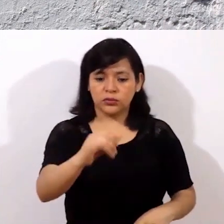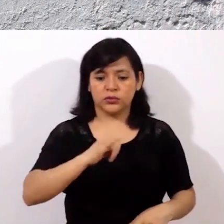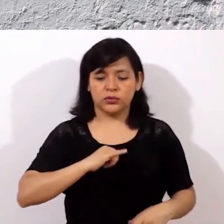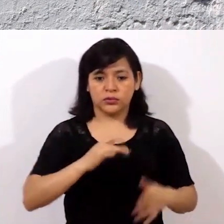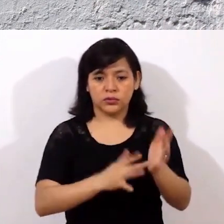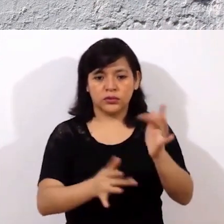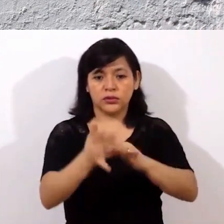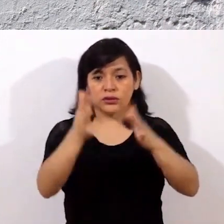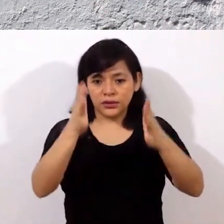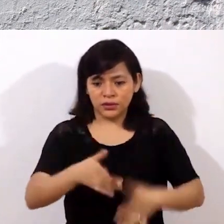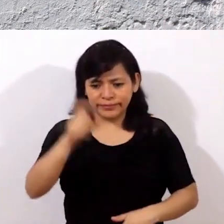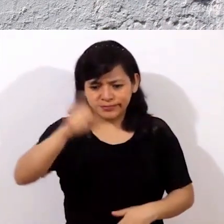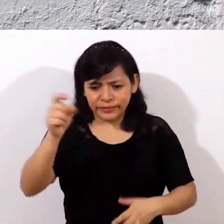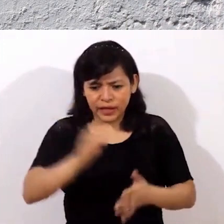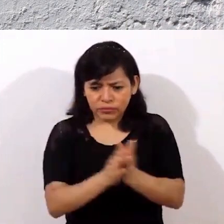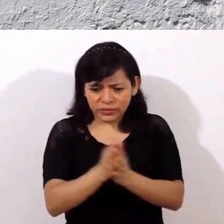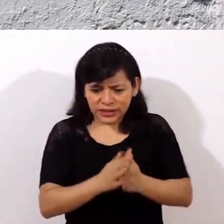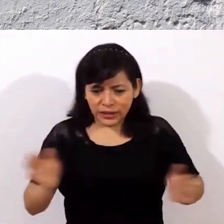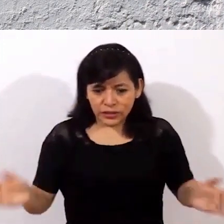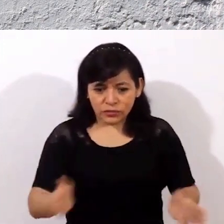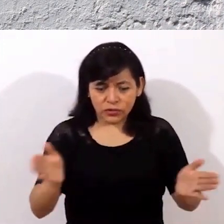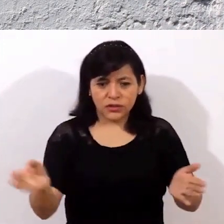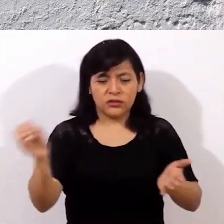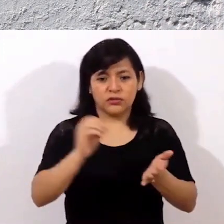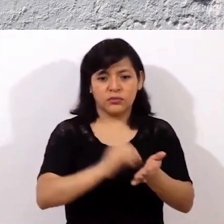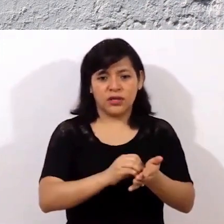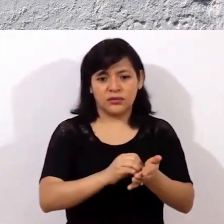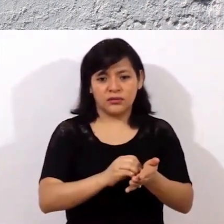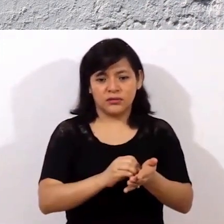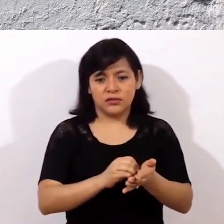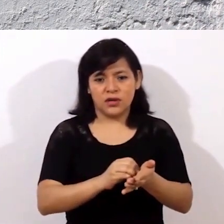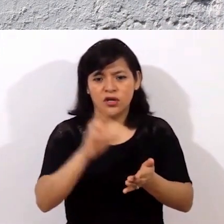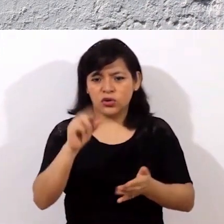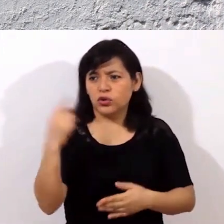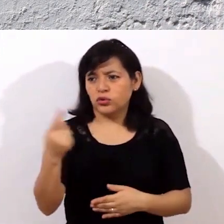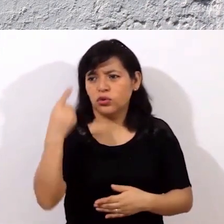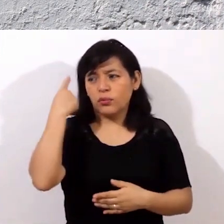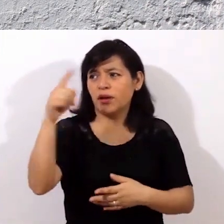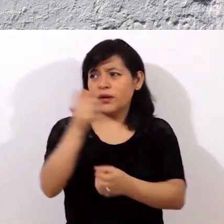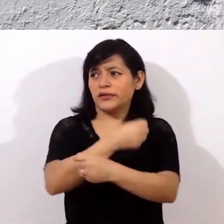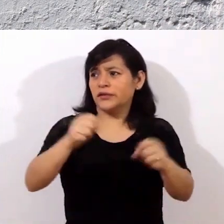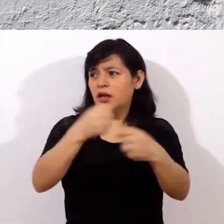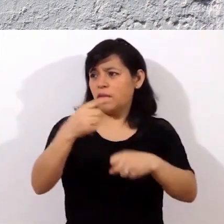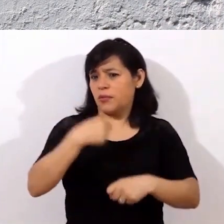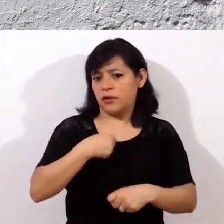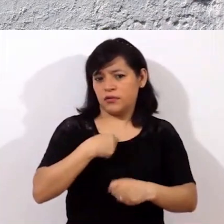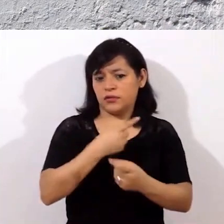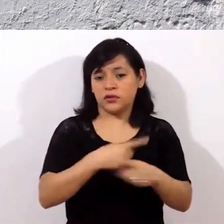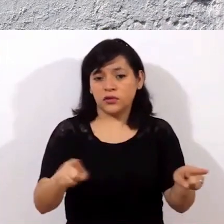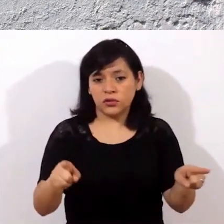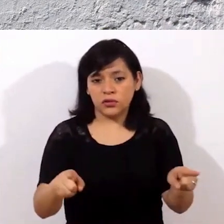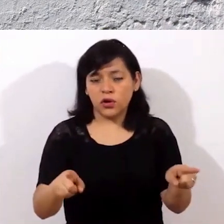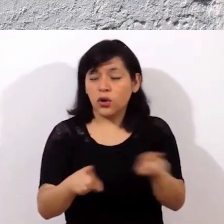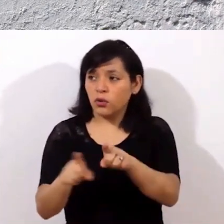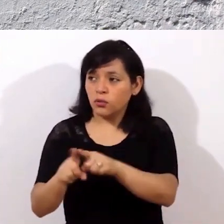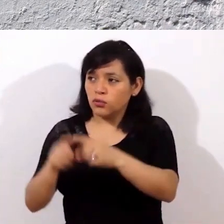que esforzarnos cada vez más, no como un asunto religioso, no para obtener la salvación, sino como consecuencia